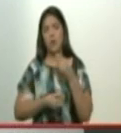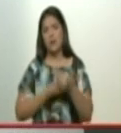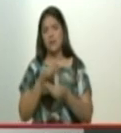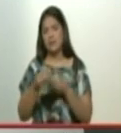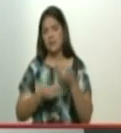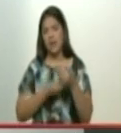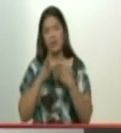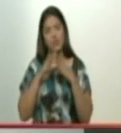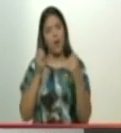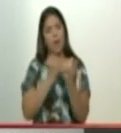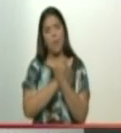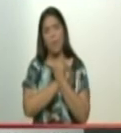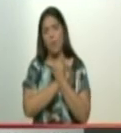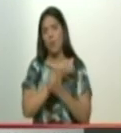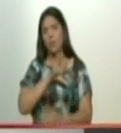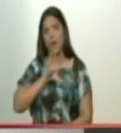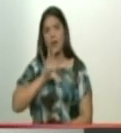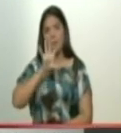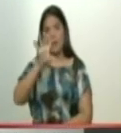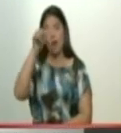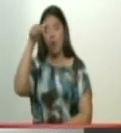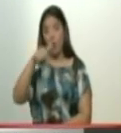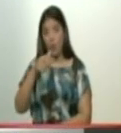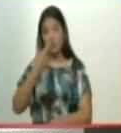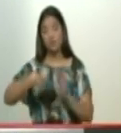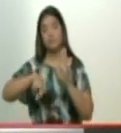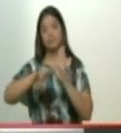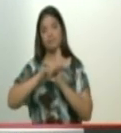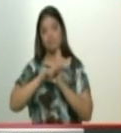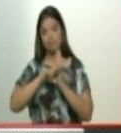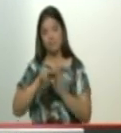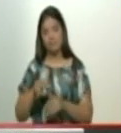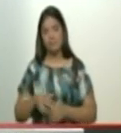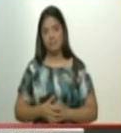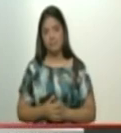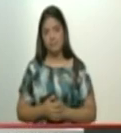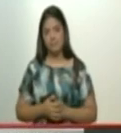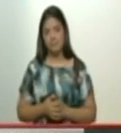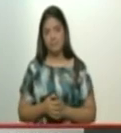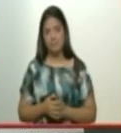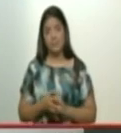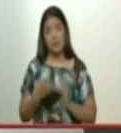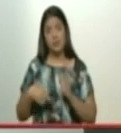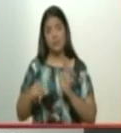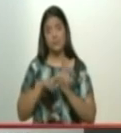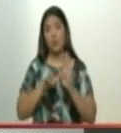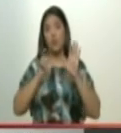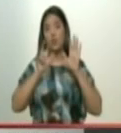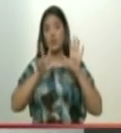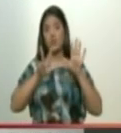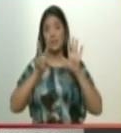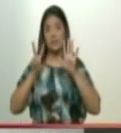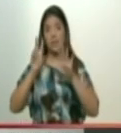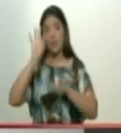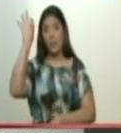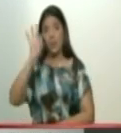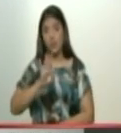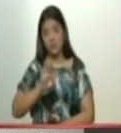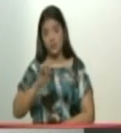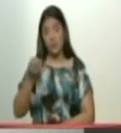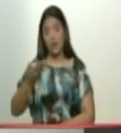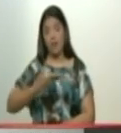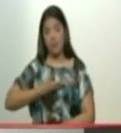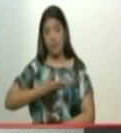amor que tienen por esta patria. Hoy ratifico más que nunca el 87% que nos ha